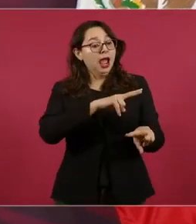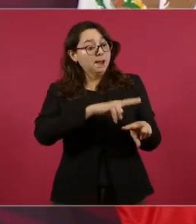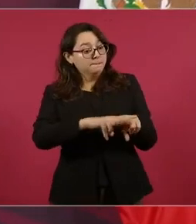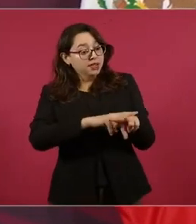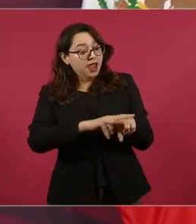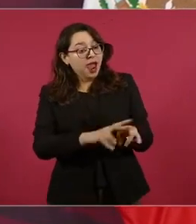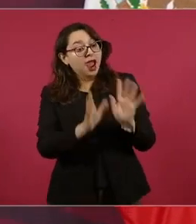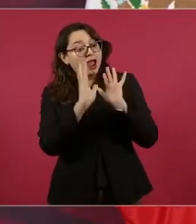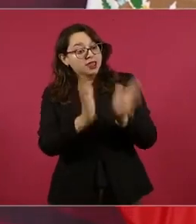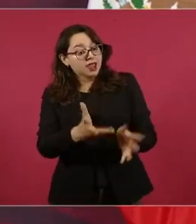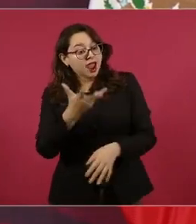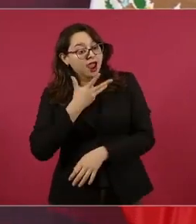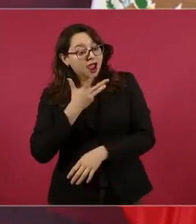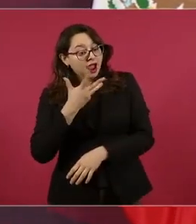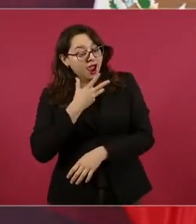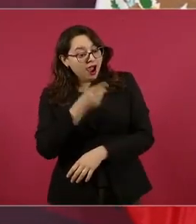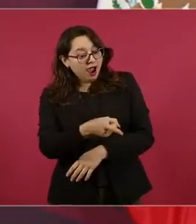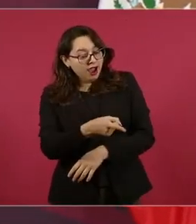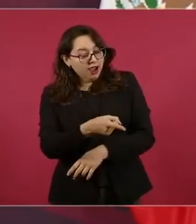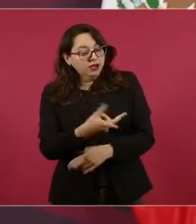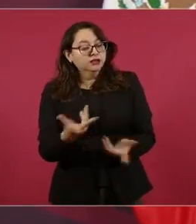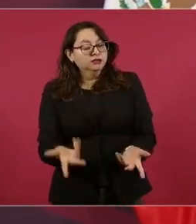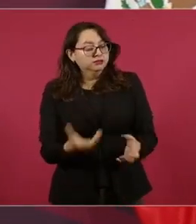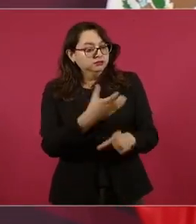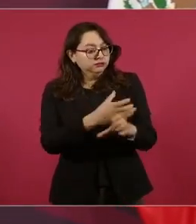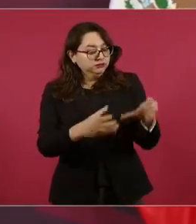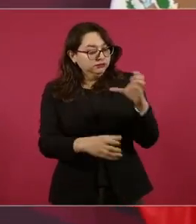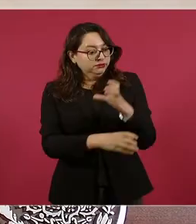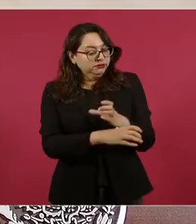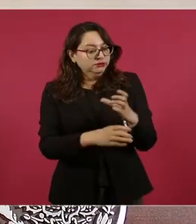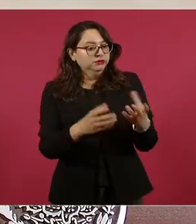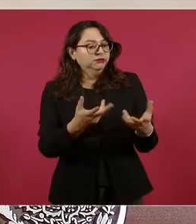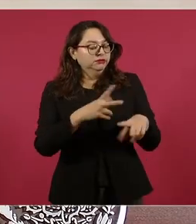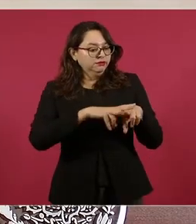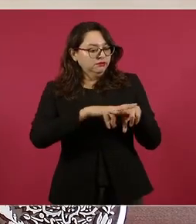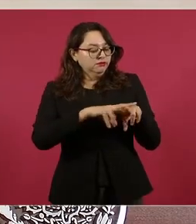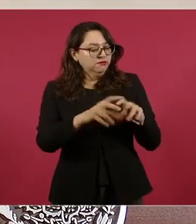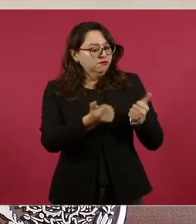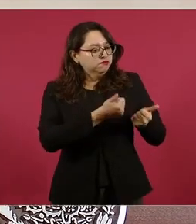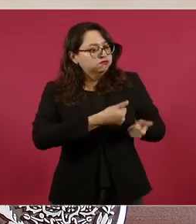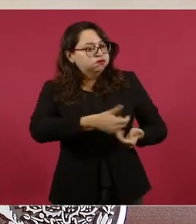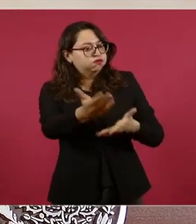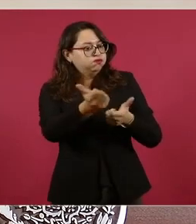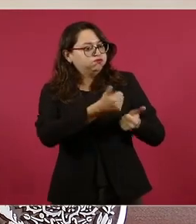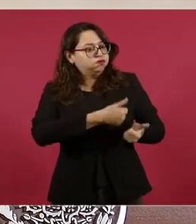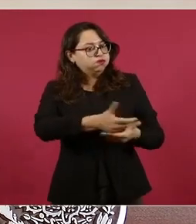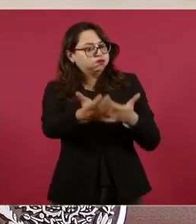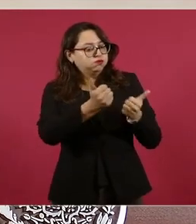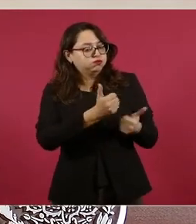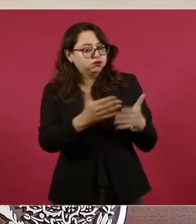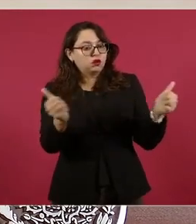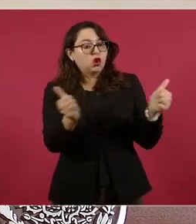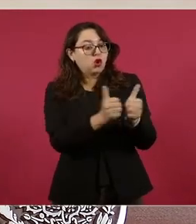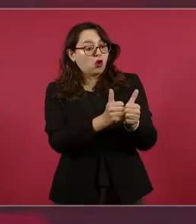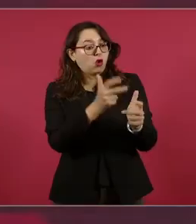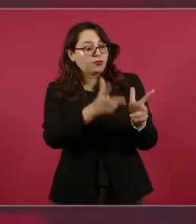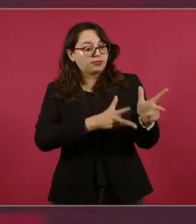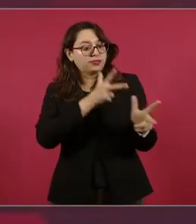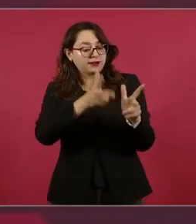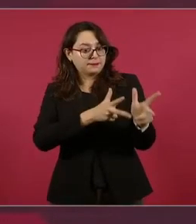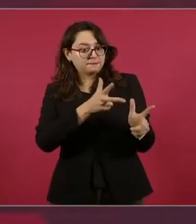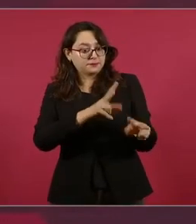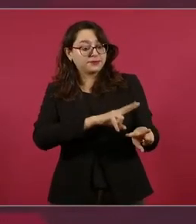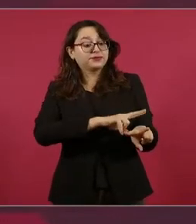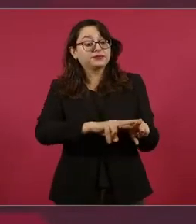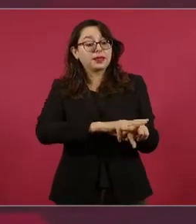utilizar en el corto en el mediano en el largo plazo 18,000